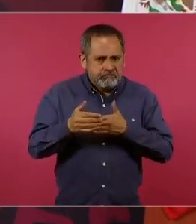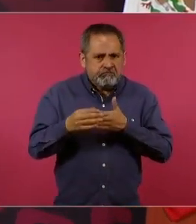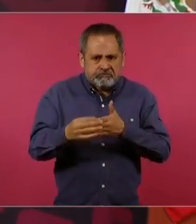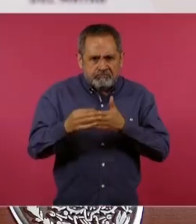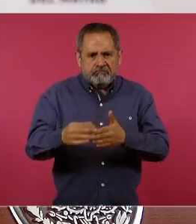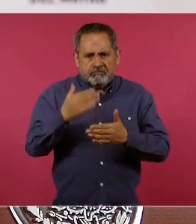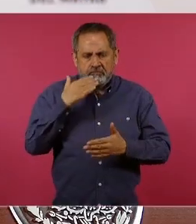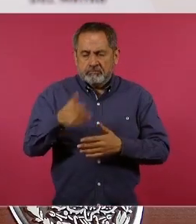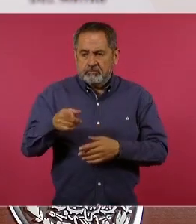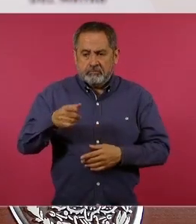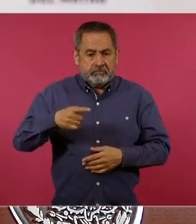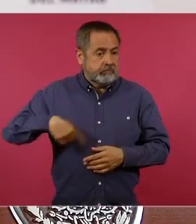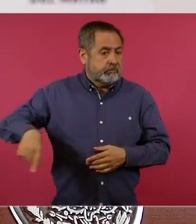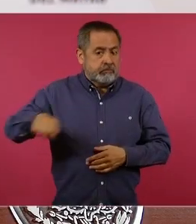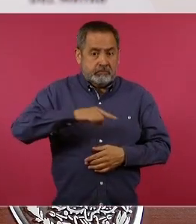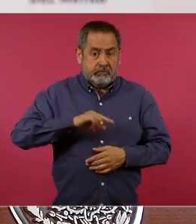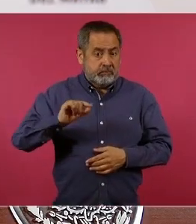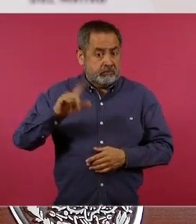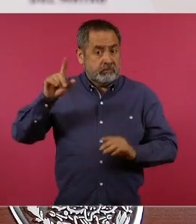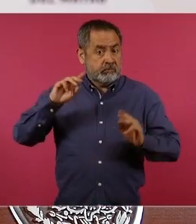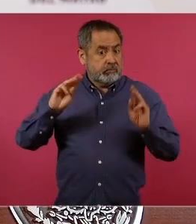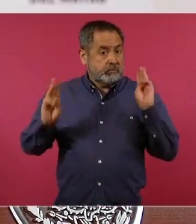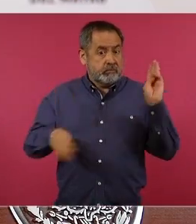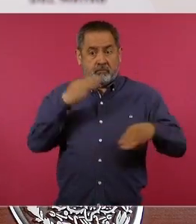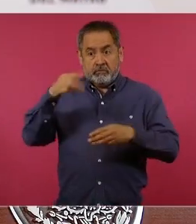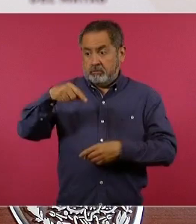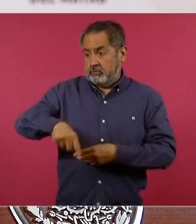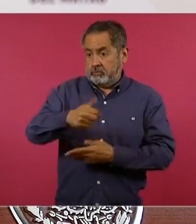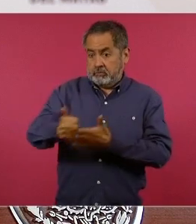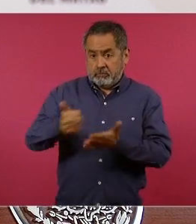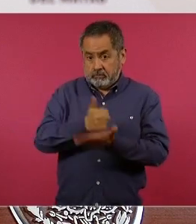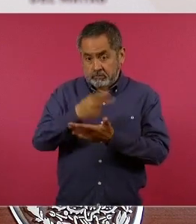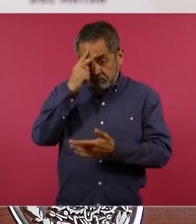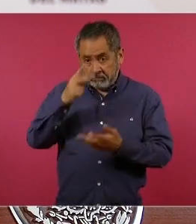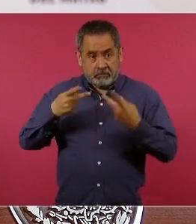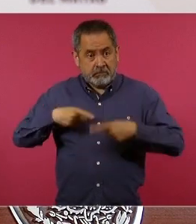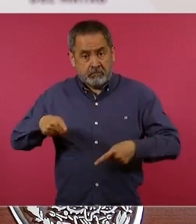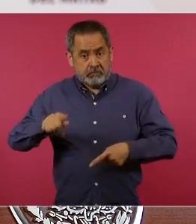de las ciudades más importantes del mundo.